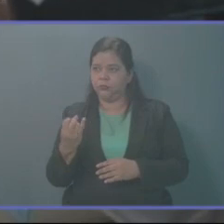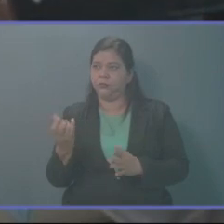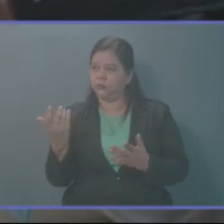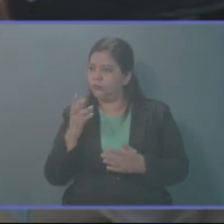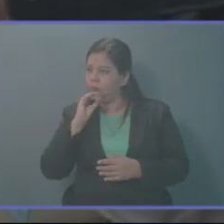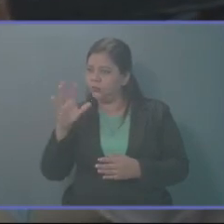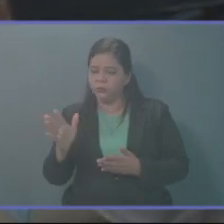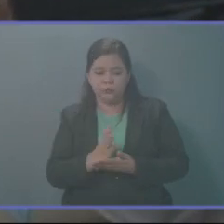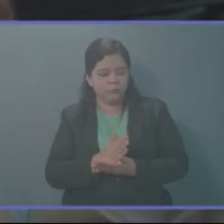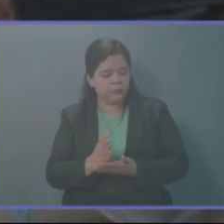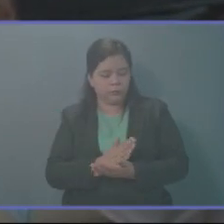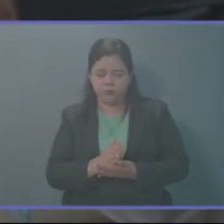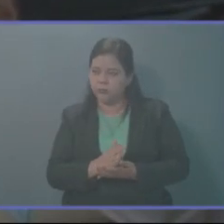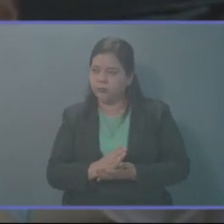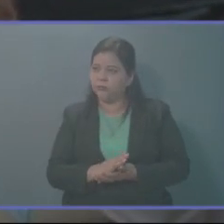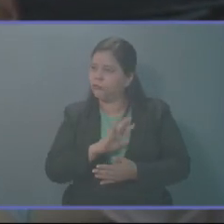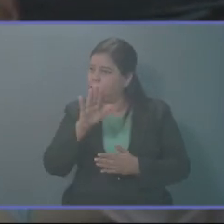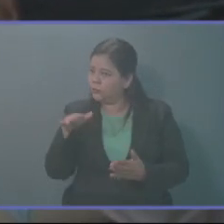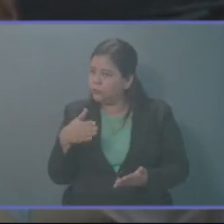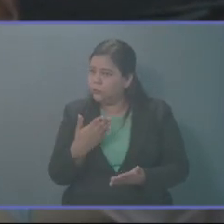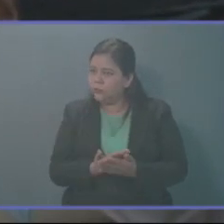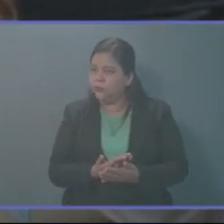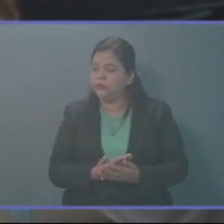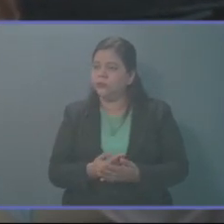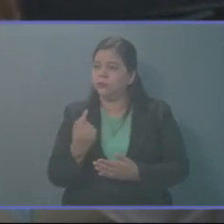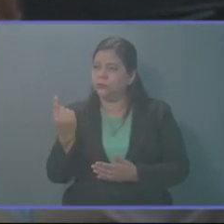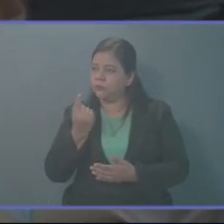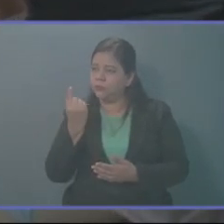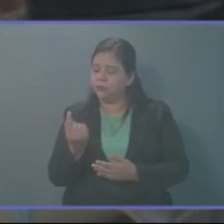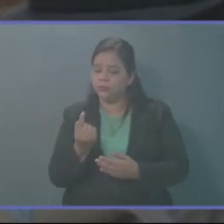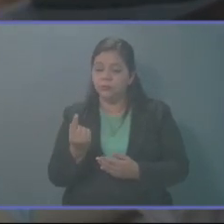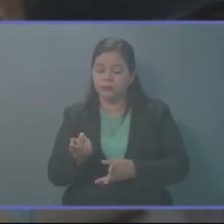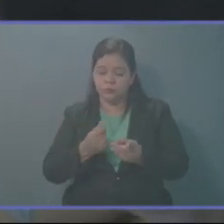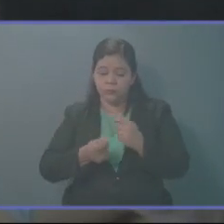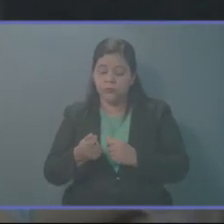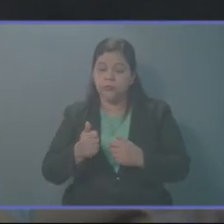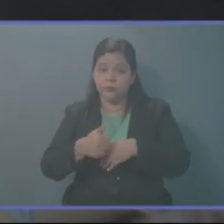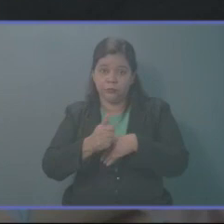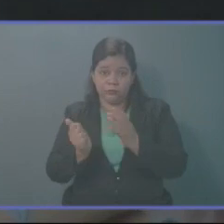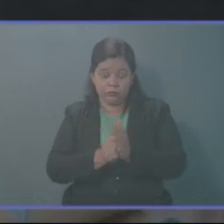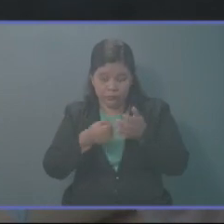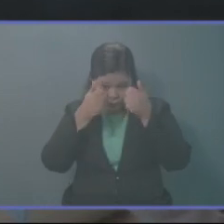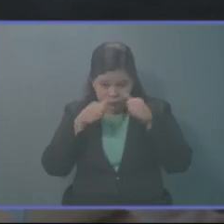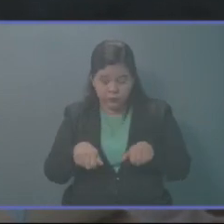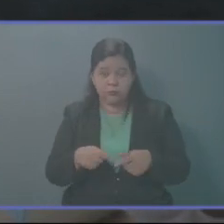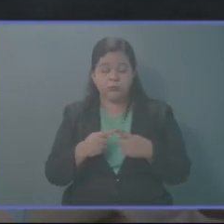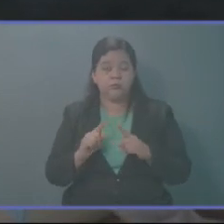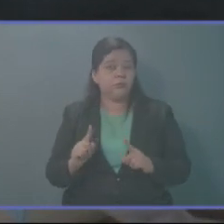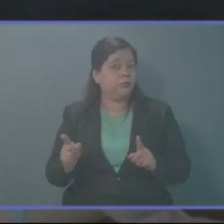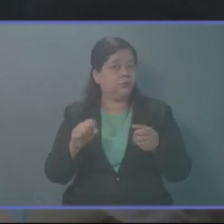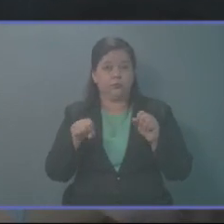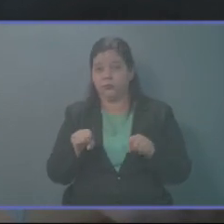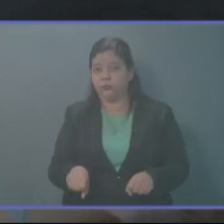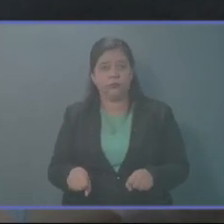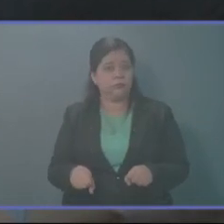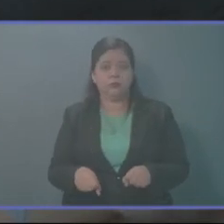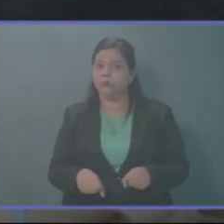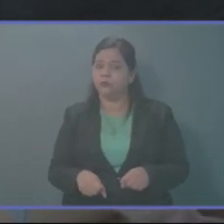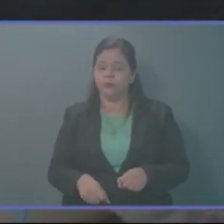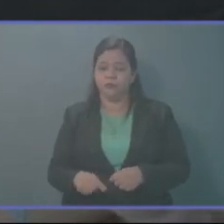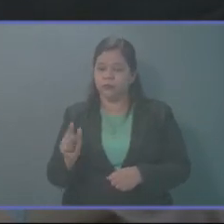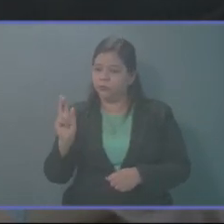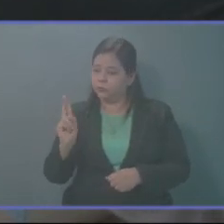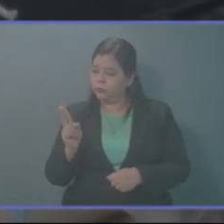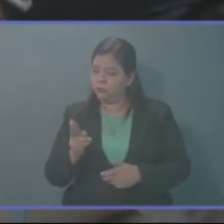factible. Esas, en todo caso, son transferencias que aprueba la Asamblea Legislativa, pero no pueden autorizarlas las